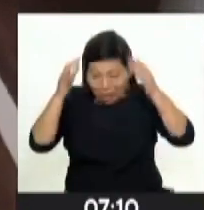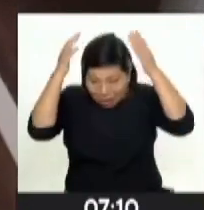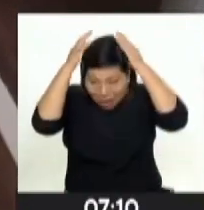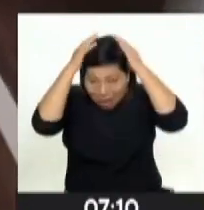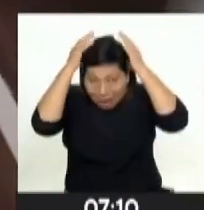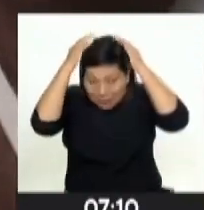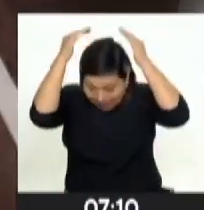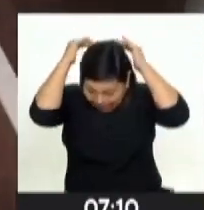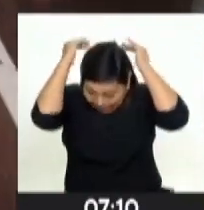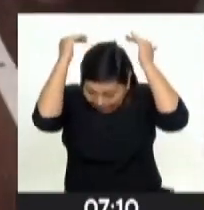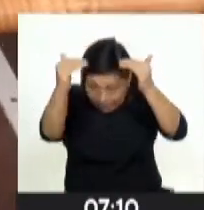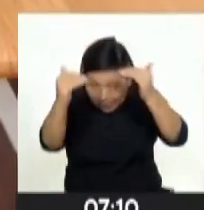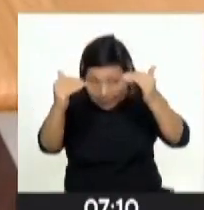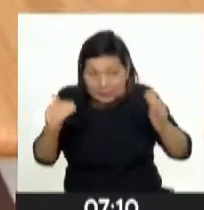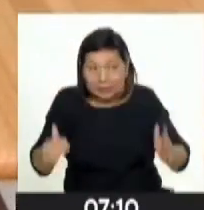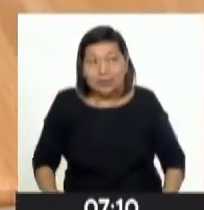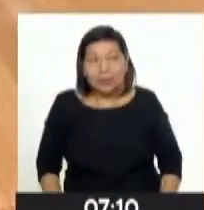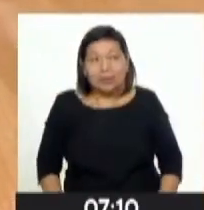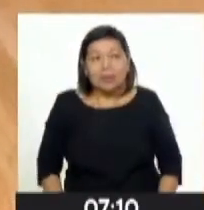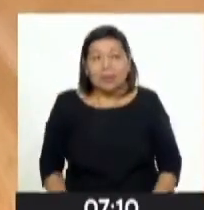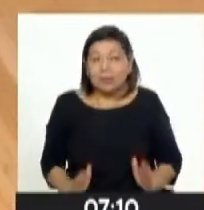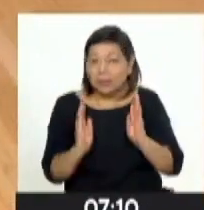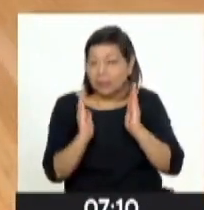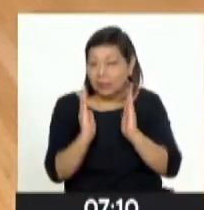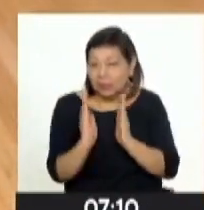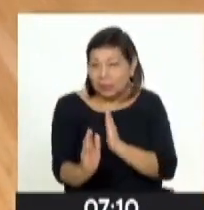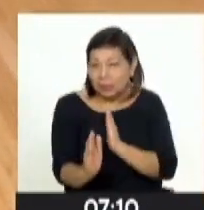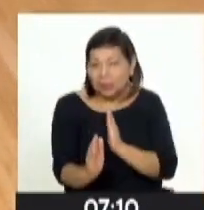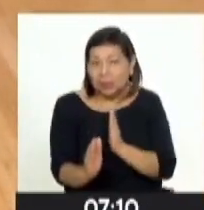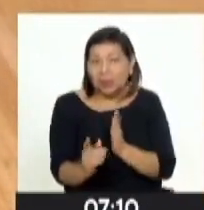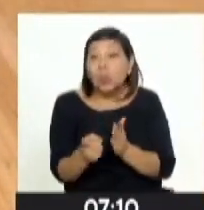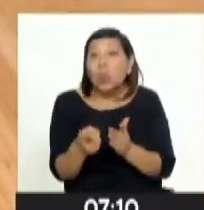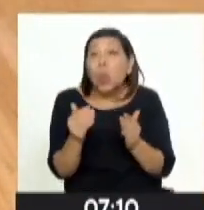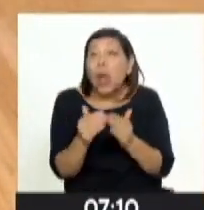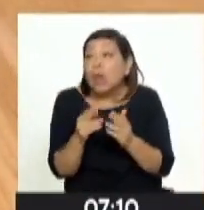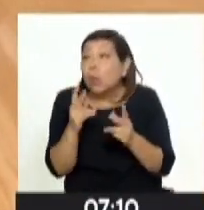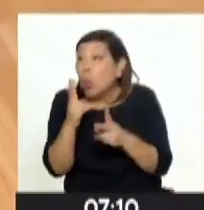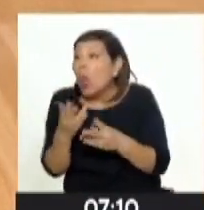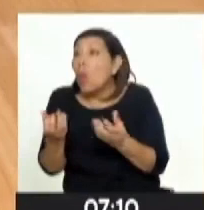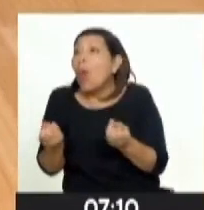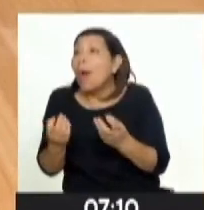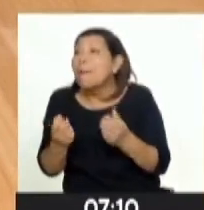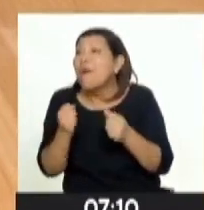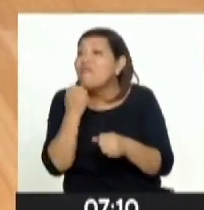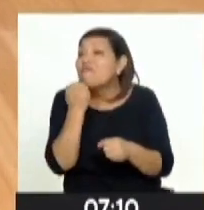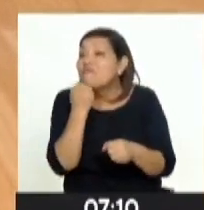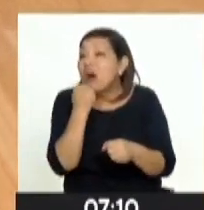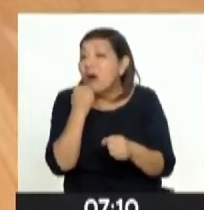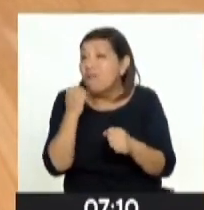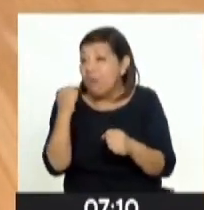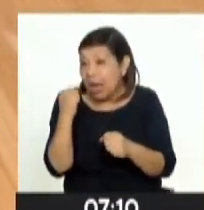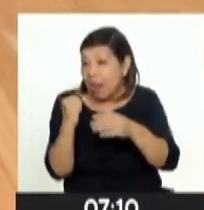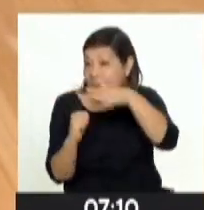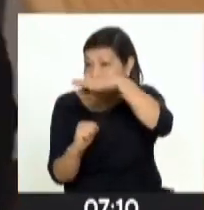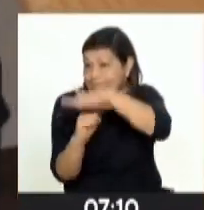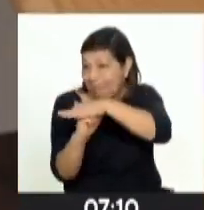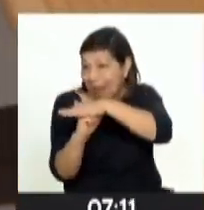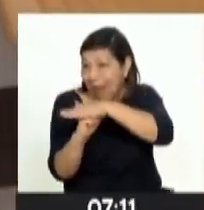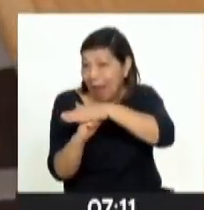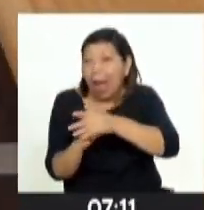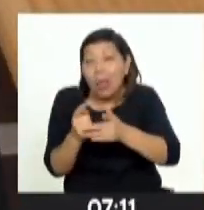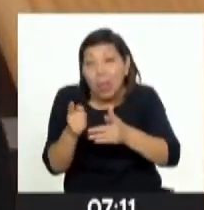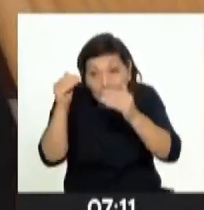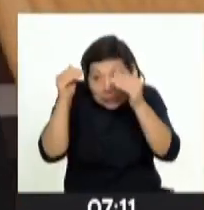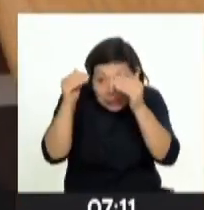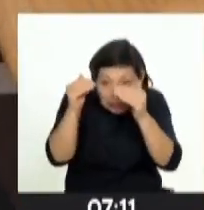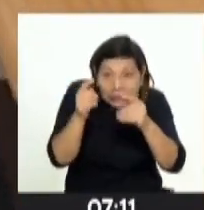sujetarme. Puede ser de la columna del mueble resistente que está en mi zona segura interna hasta que pase el movimiento sísmico.